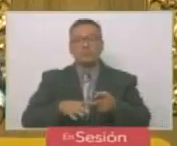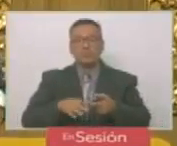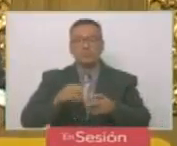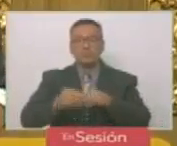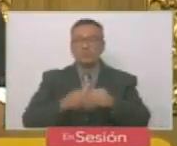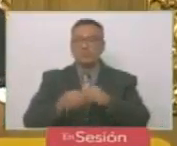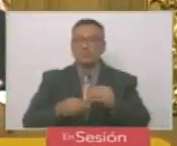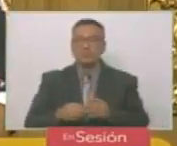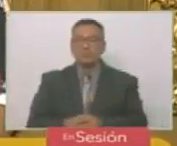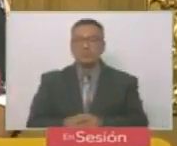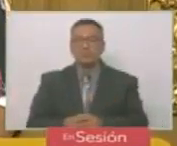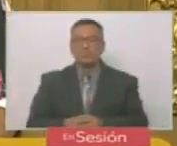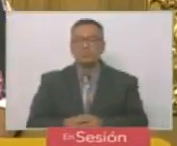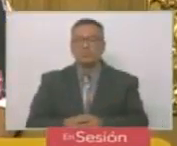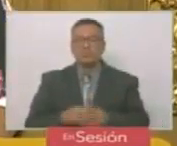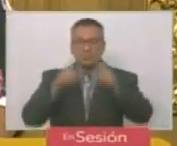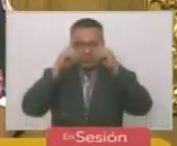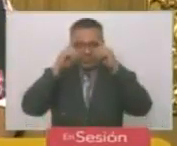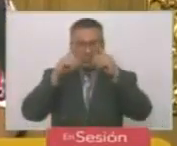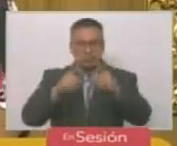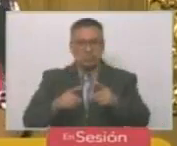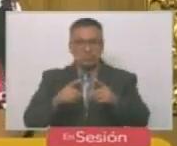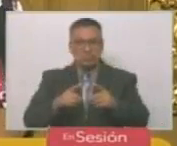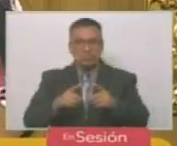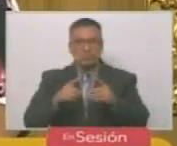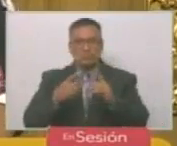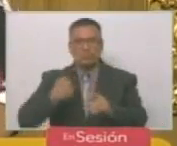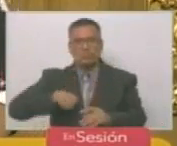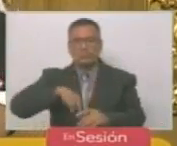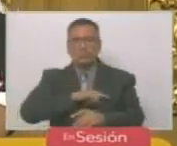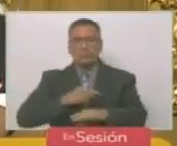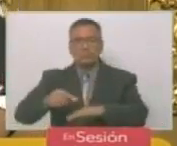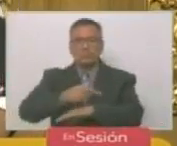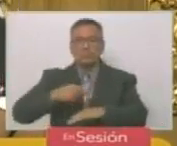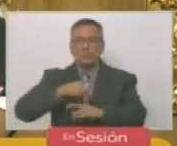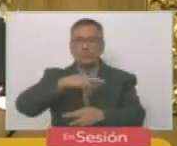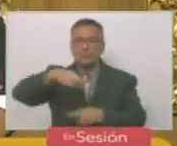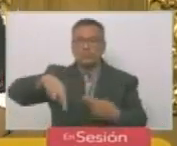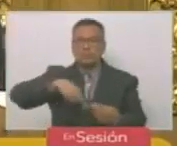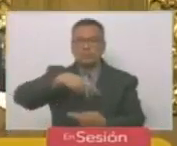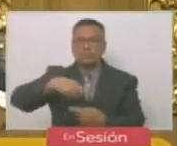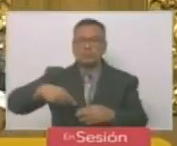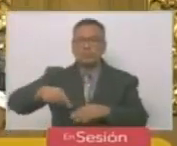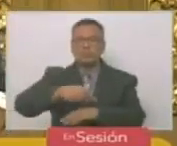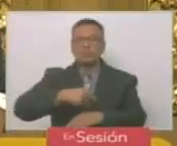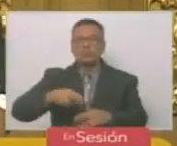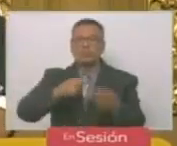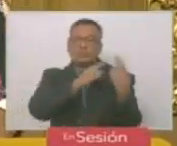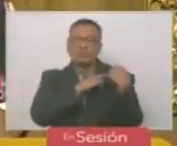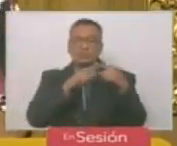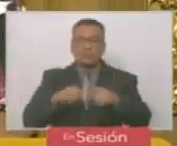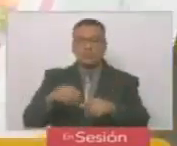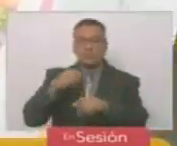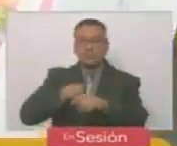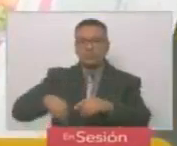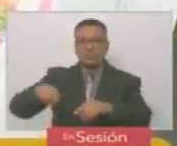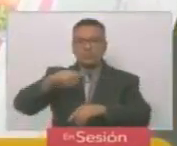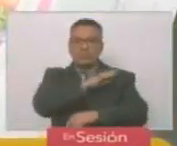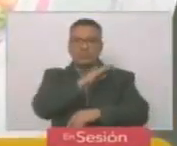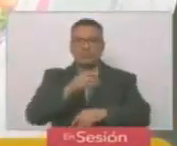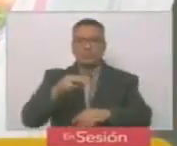consecuencia de una decisión determinante de nuestro gobierno revolucionario a cargo de nuestro comandante